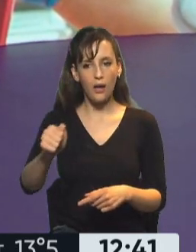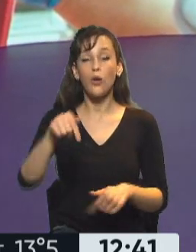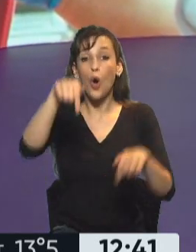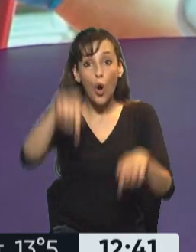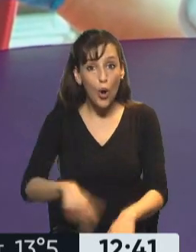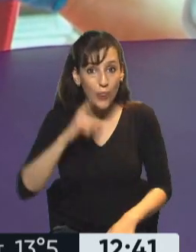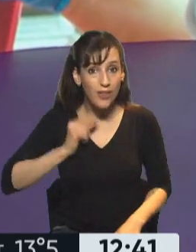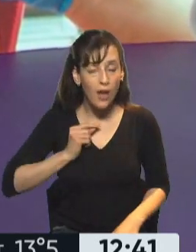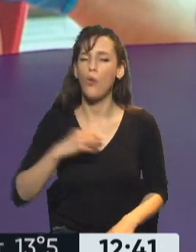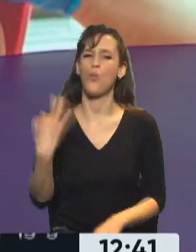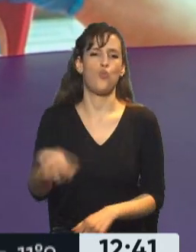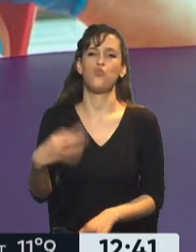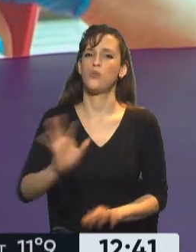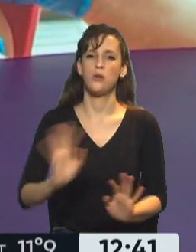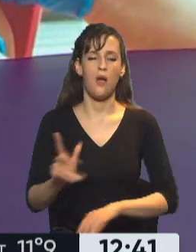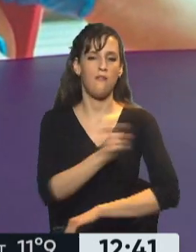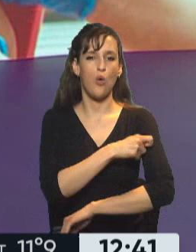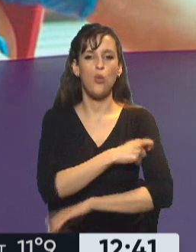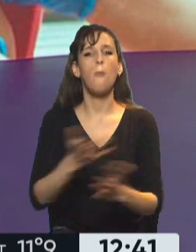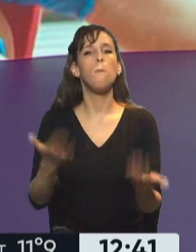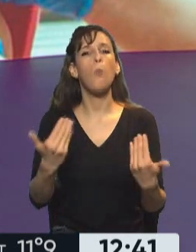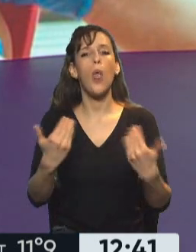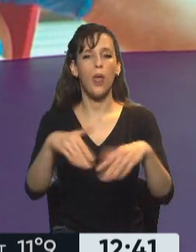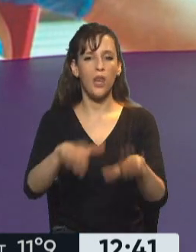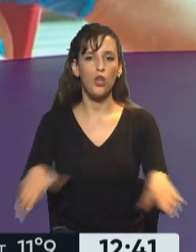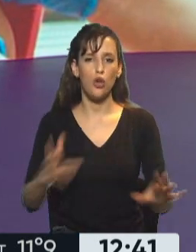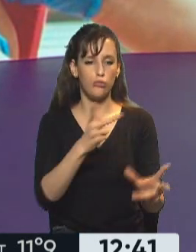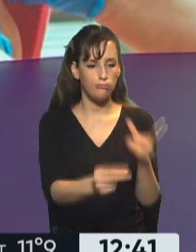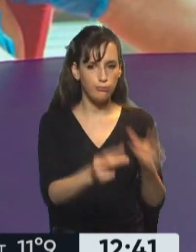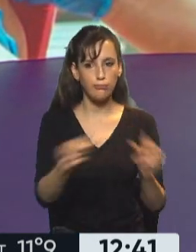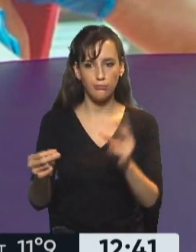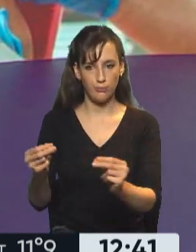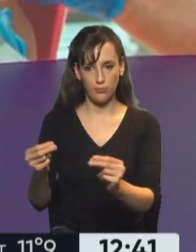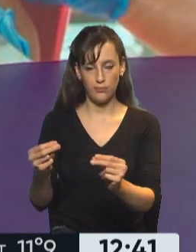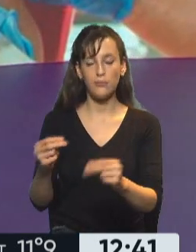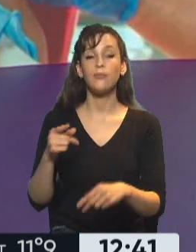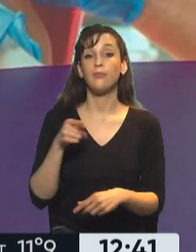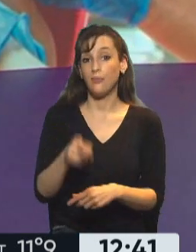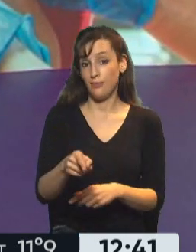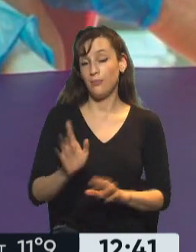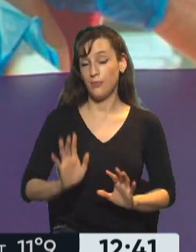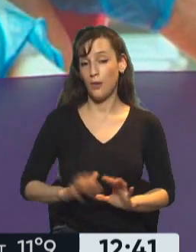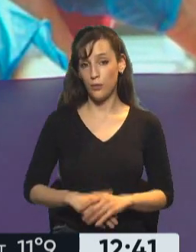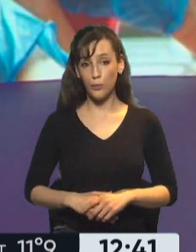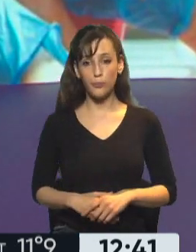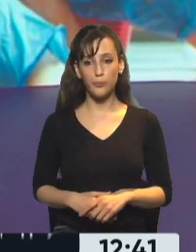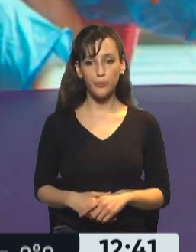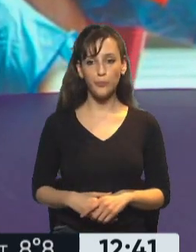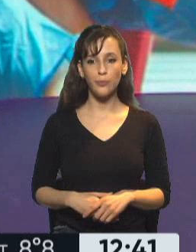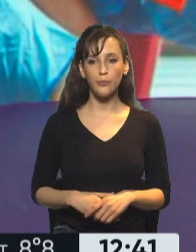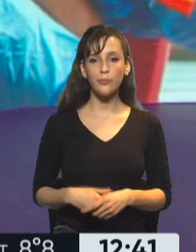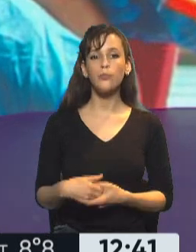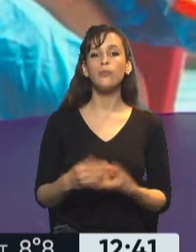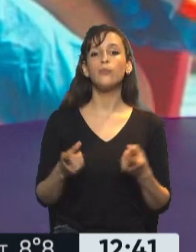están aprobadas para su uso pediátrico, es decir, para los chicos, con lo que eso significa, ¿no? Si nos regimos en la